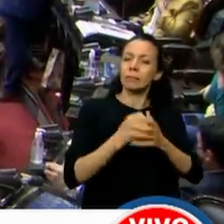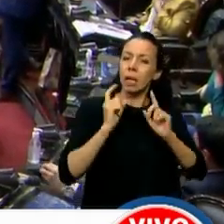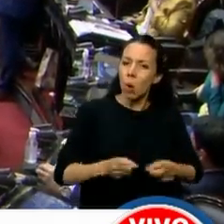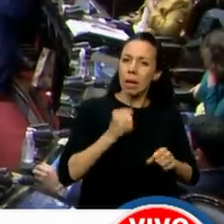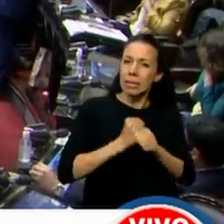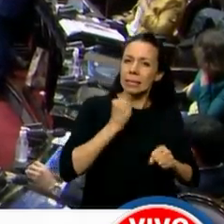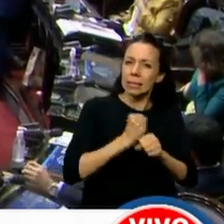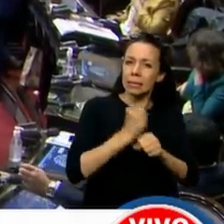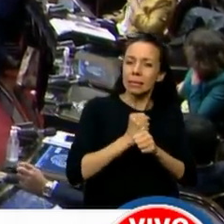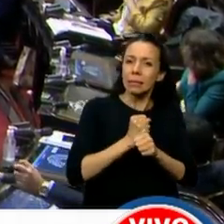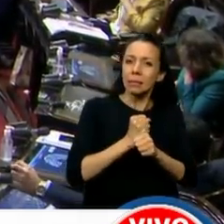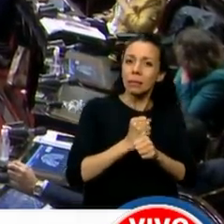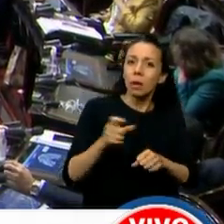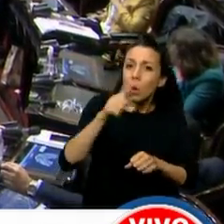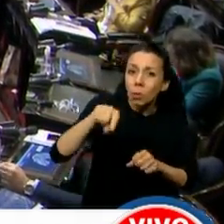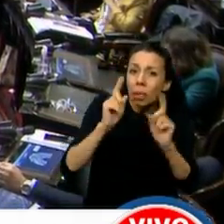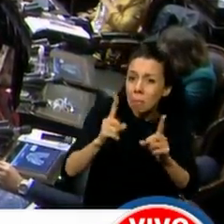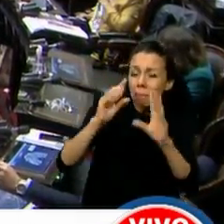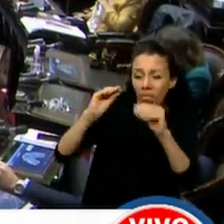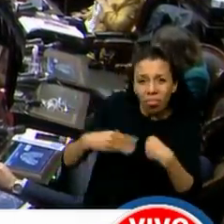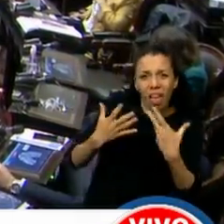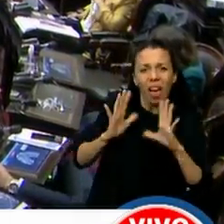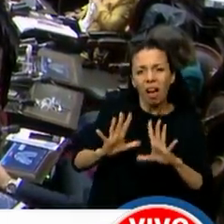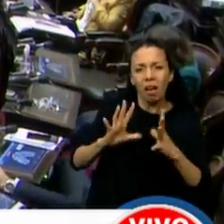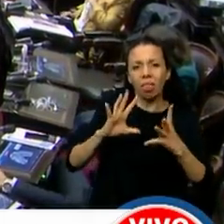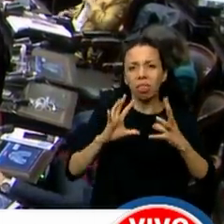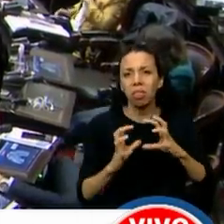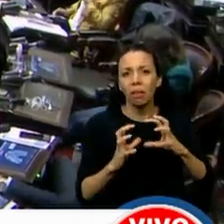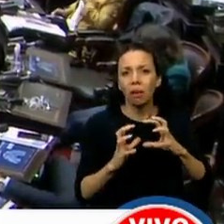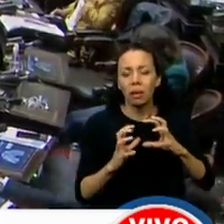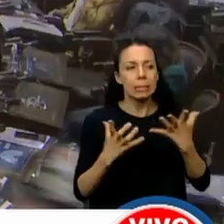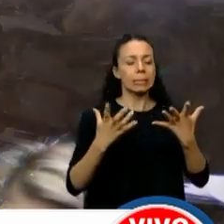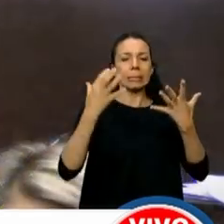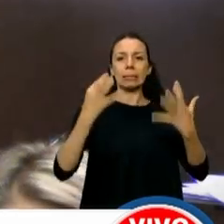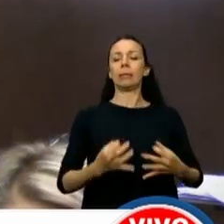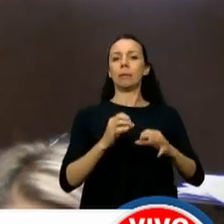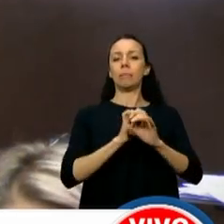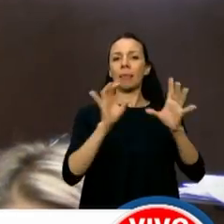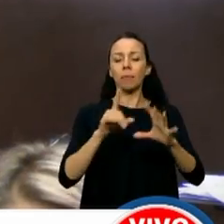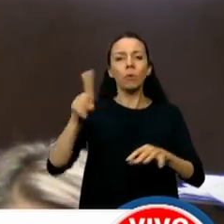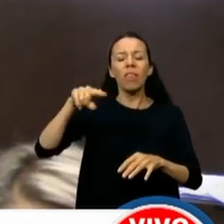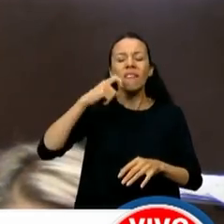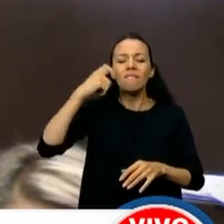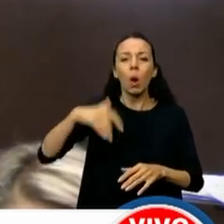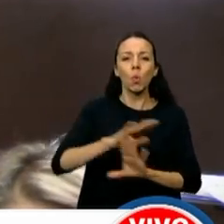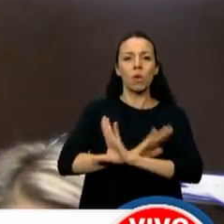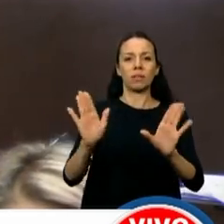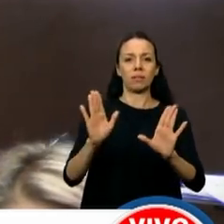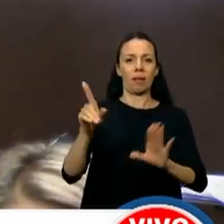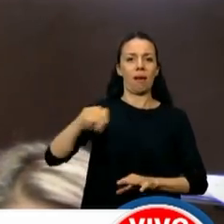que dejaron ustedes y que nos encontramos con la pandemia vergüenza les tiene que dar vergüenza